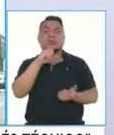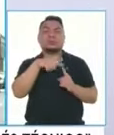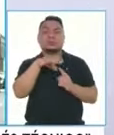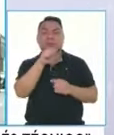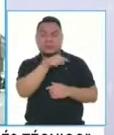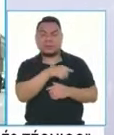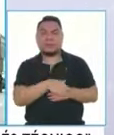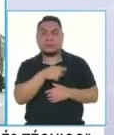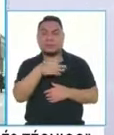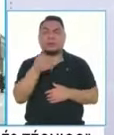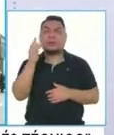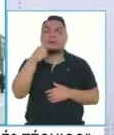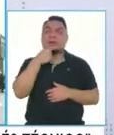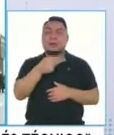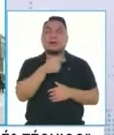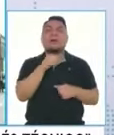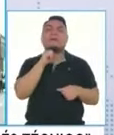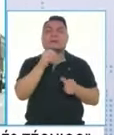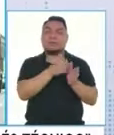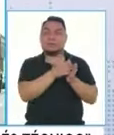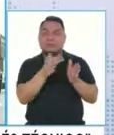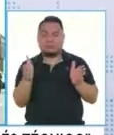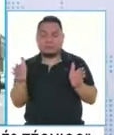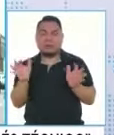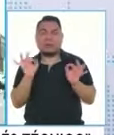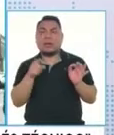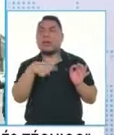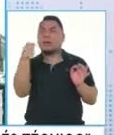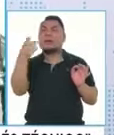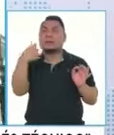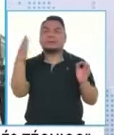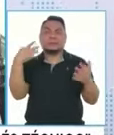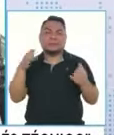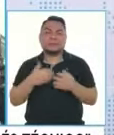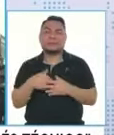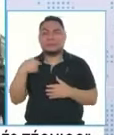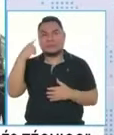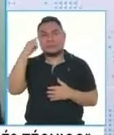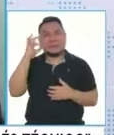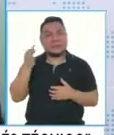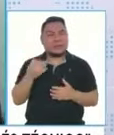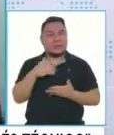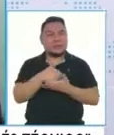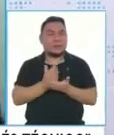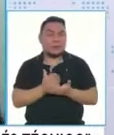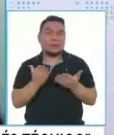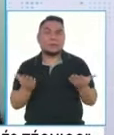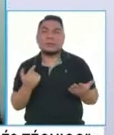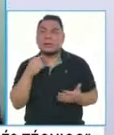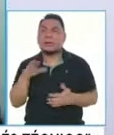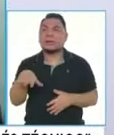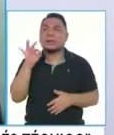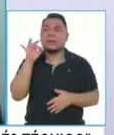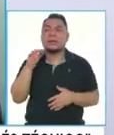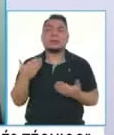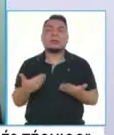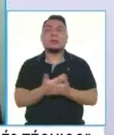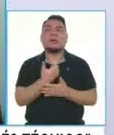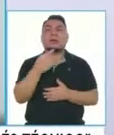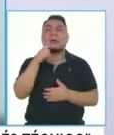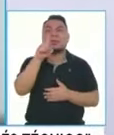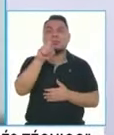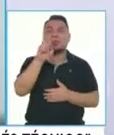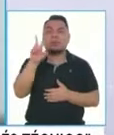todavía su mandato no ha vencido, el resto sí. ¿Usted cree que se puede hacer por partes, de repente elegir a uno o